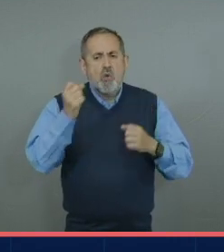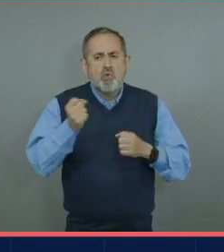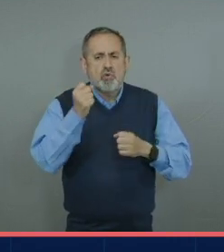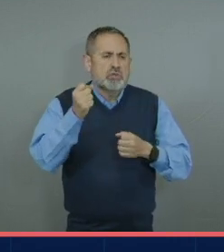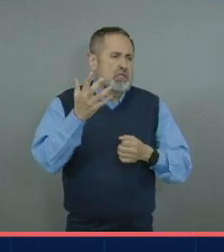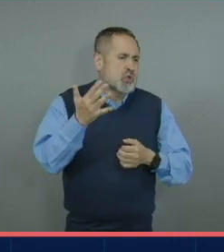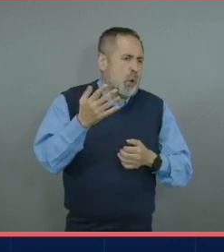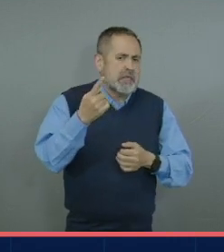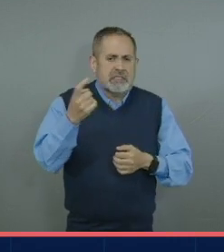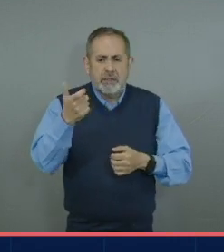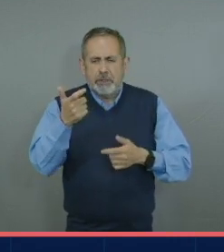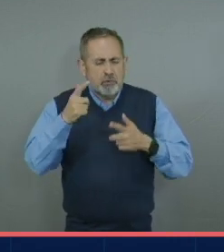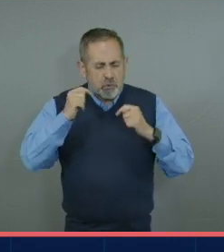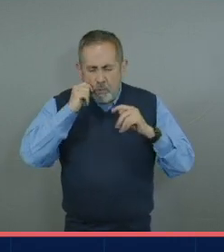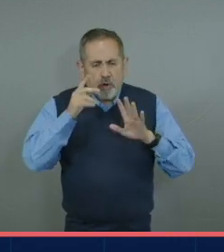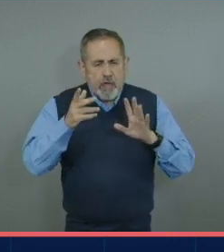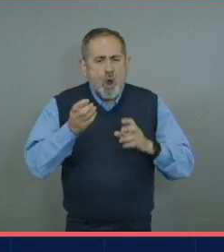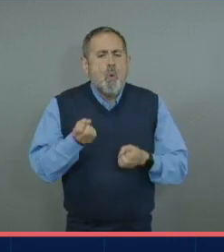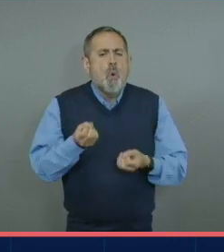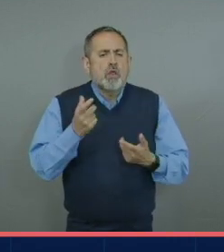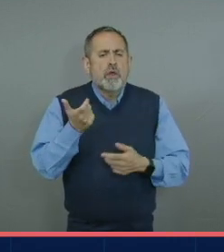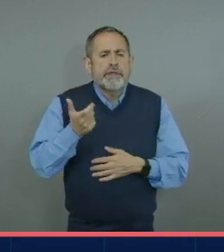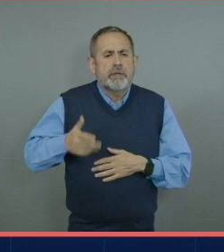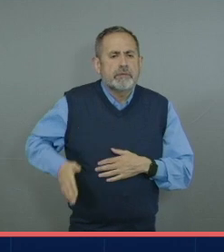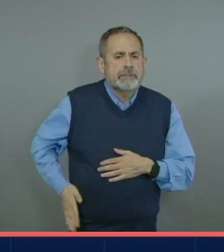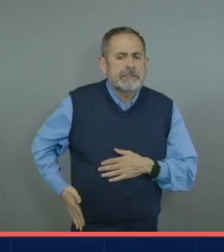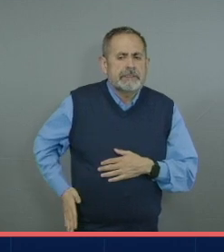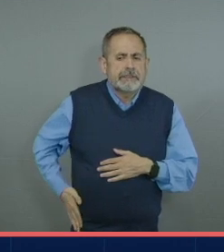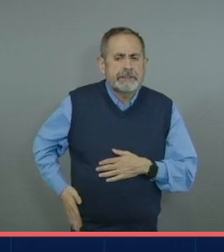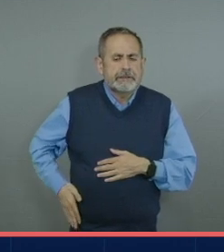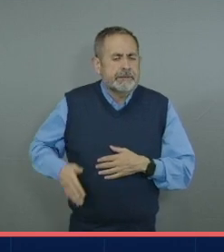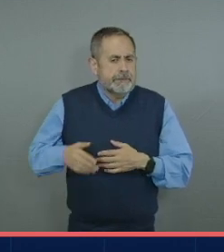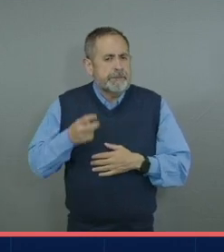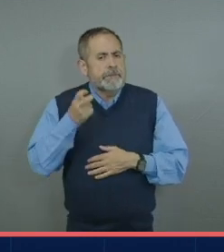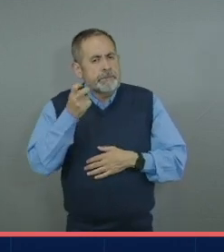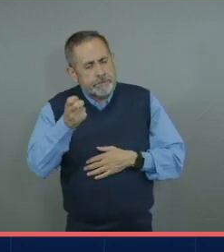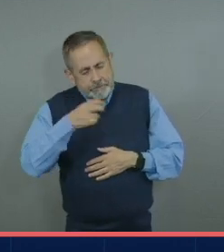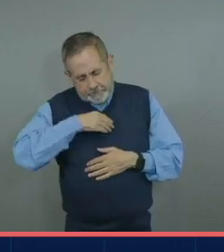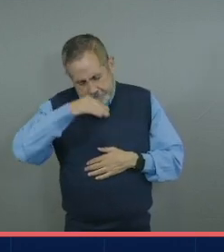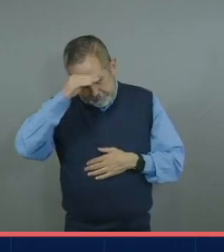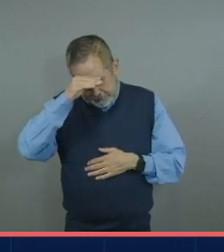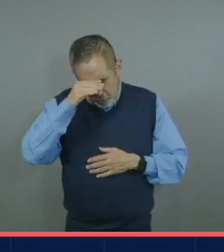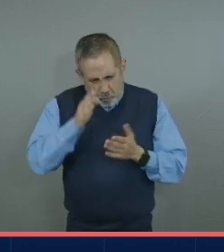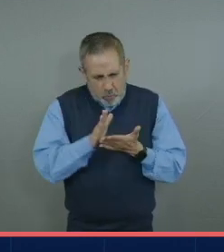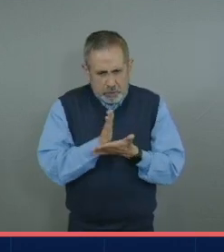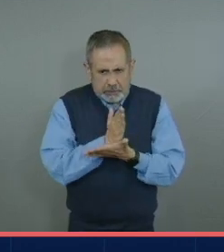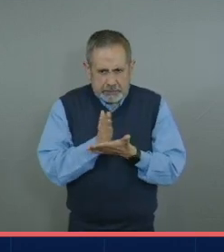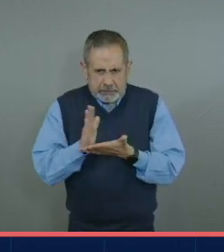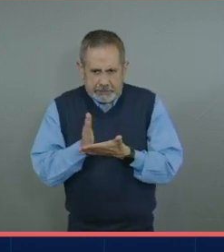50, hasta 100 pesos en su bolsillo, pues ese dinero hay que aprenderlo a distribuir de manera